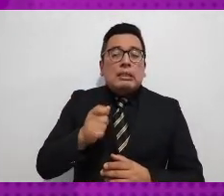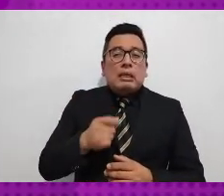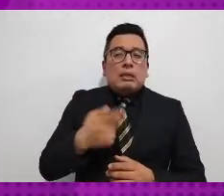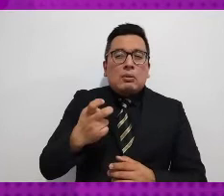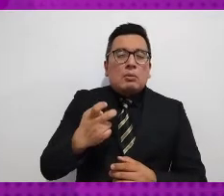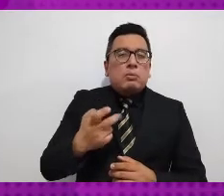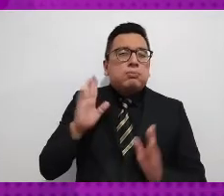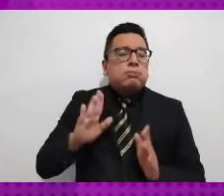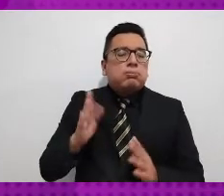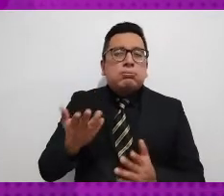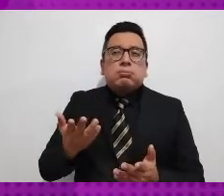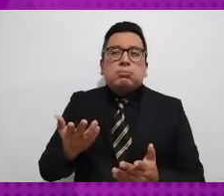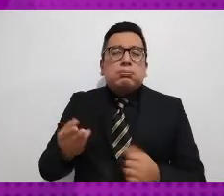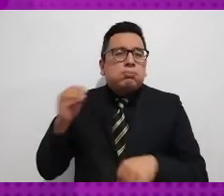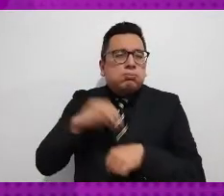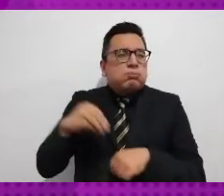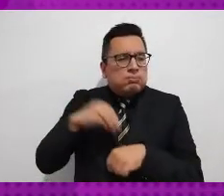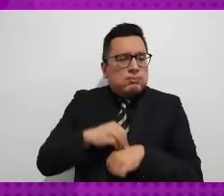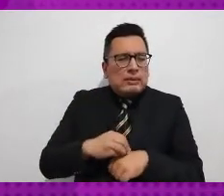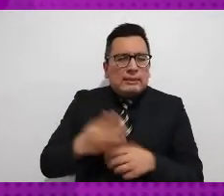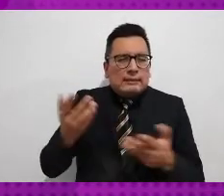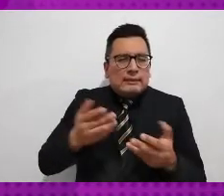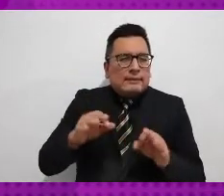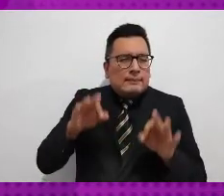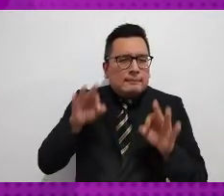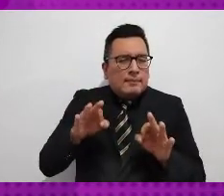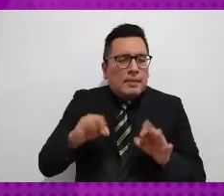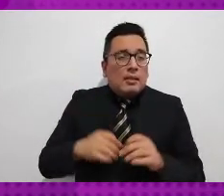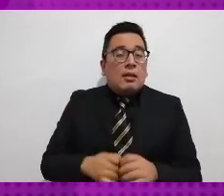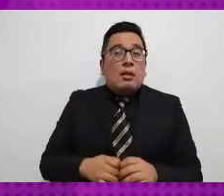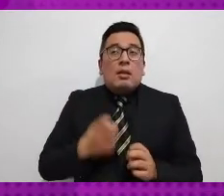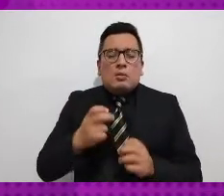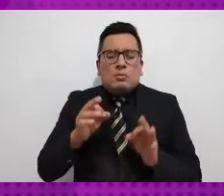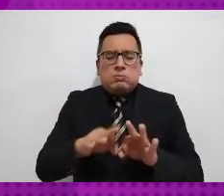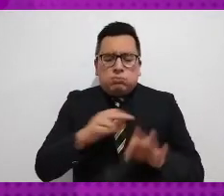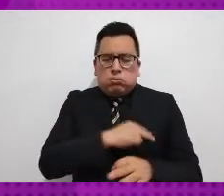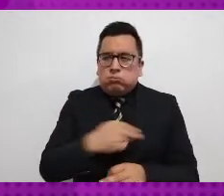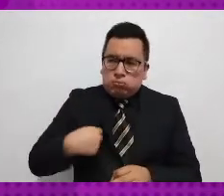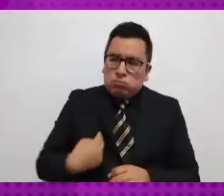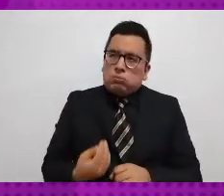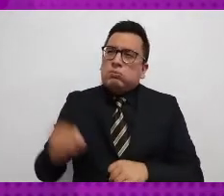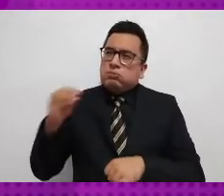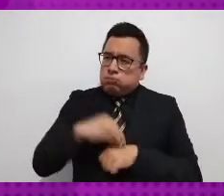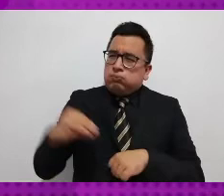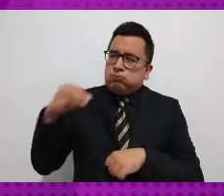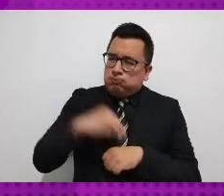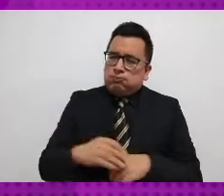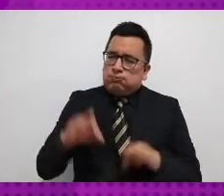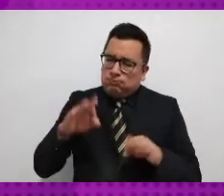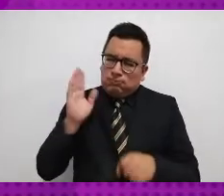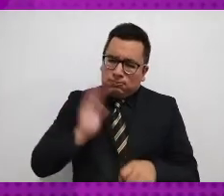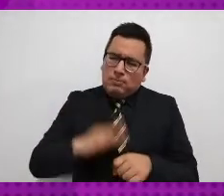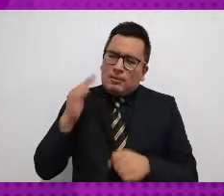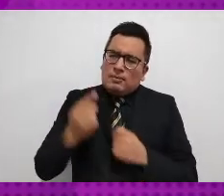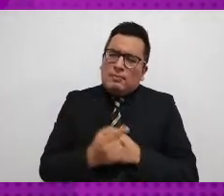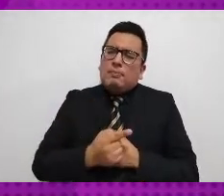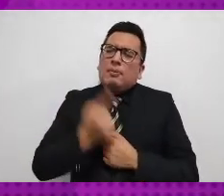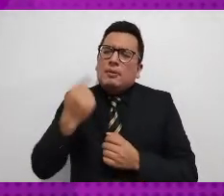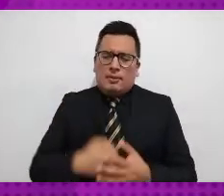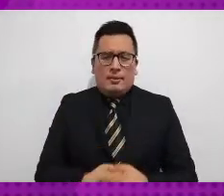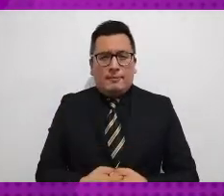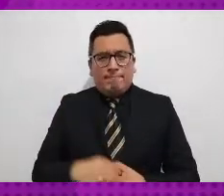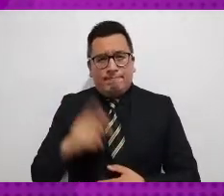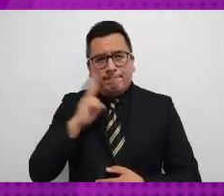afirmativas y por qué son importante el fomento y la implementación de acciones afirmativas precisamente para abonar y